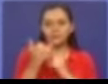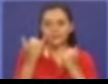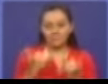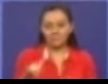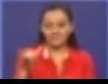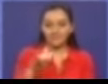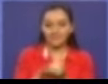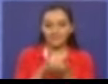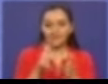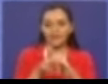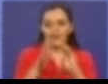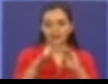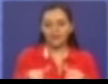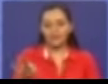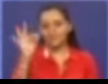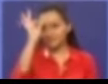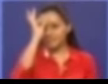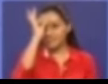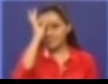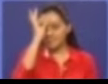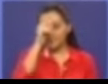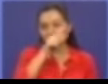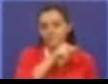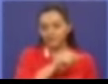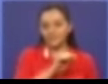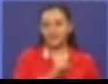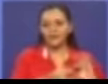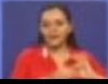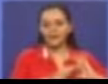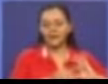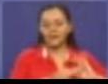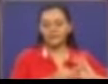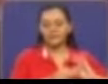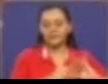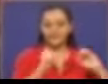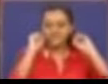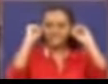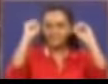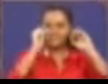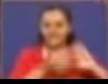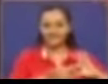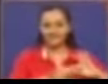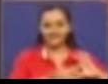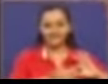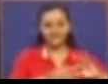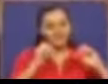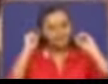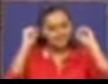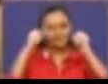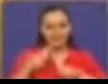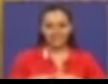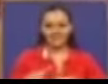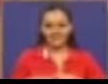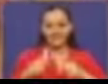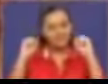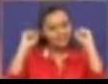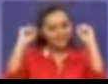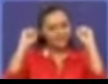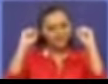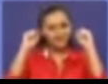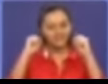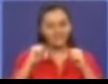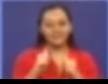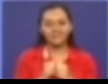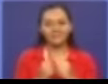inaugurado el Hospital Docente de Calderón. ¡Viva Calderón! ¡Viva Quito! ¡Viva la